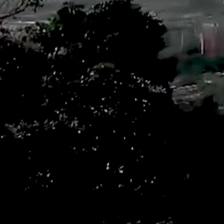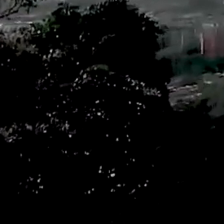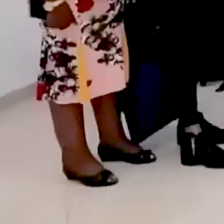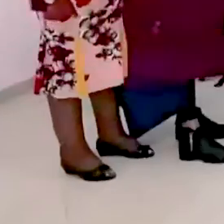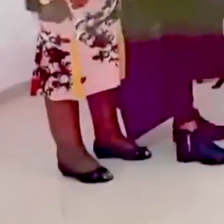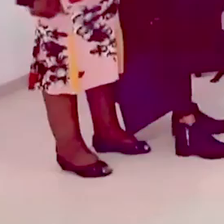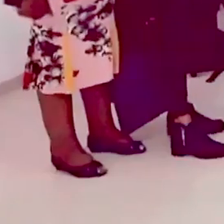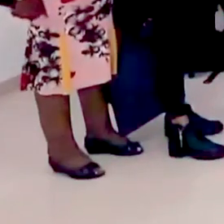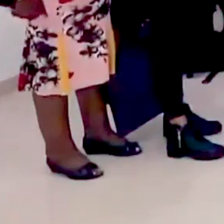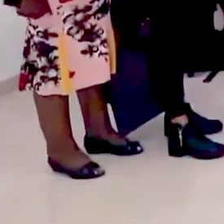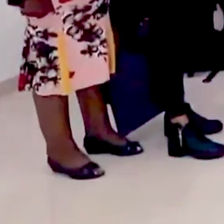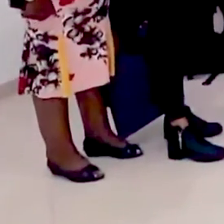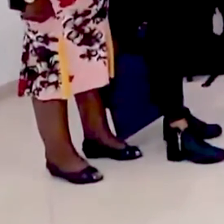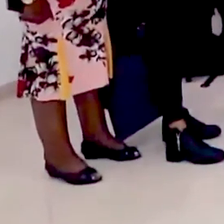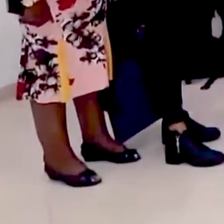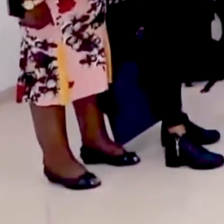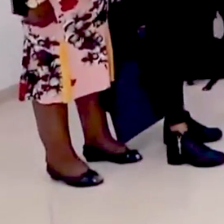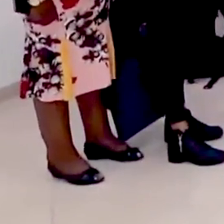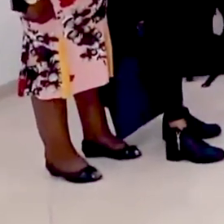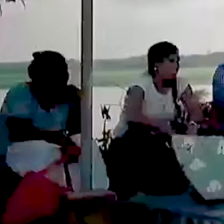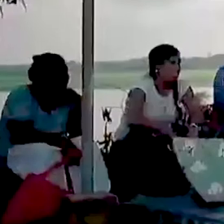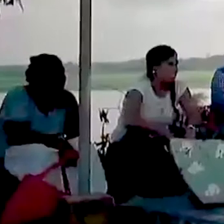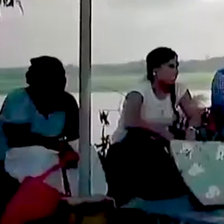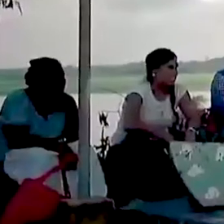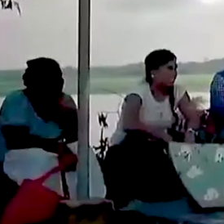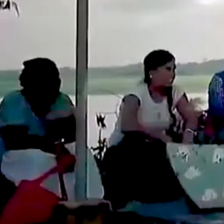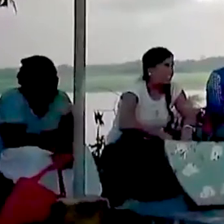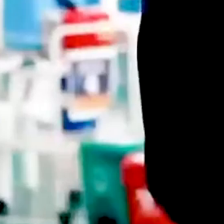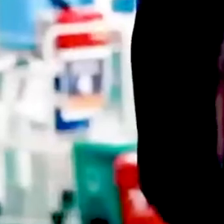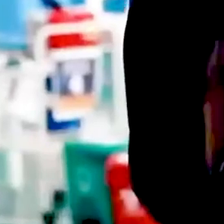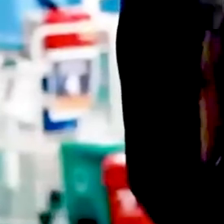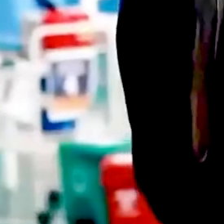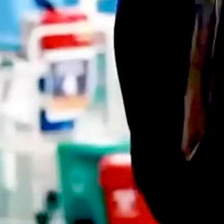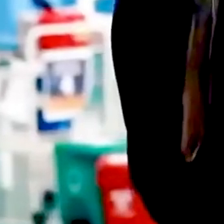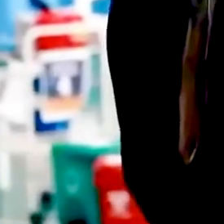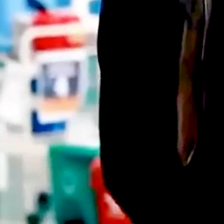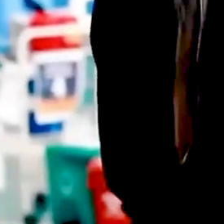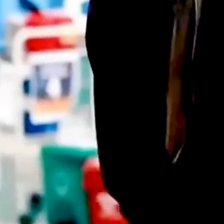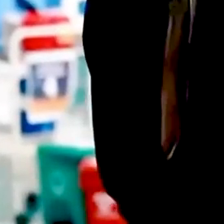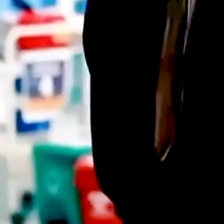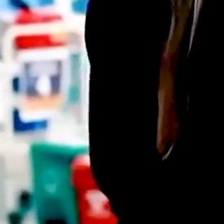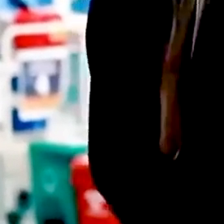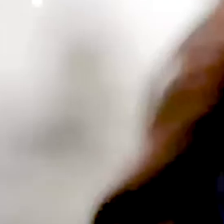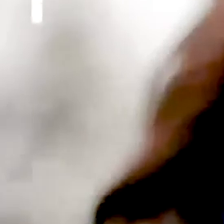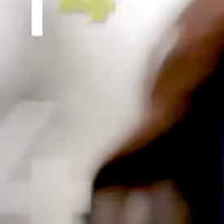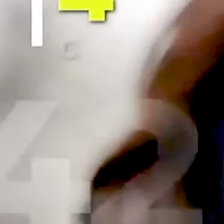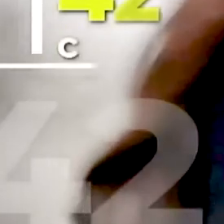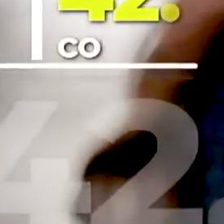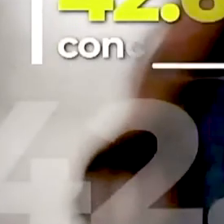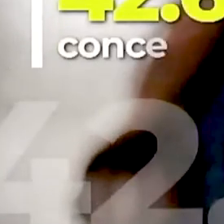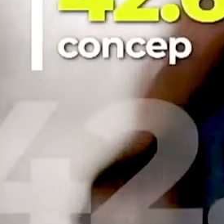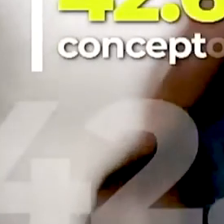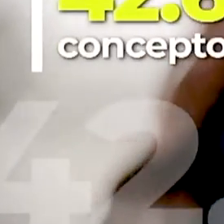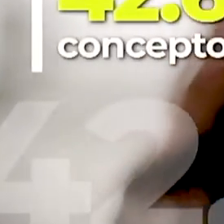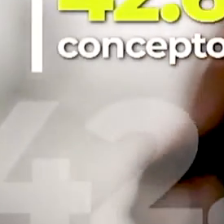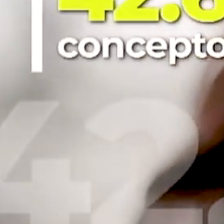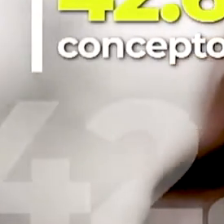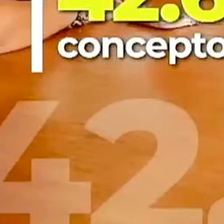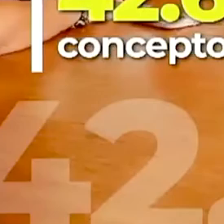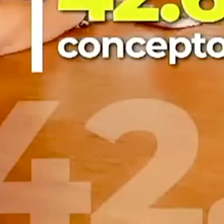las jurisdicciones contencioso-administrativa, constitucional y las diferentes instancias de las especialidades.